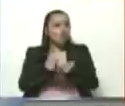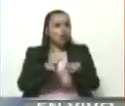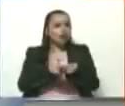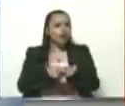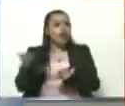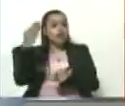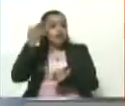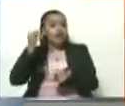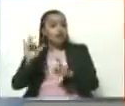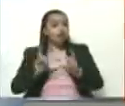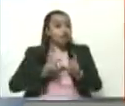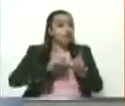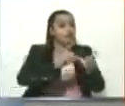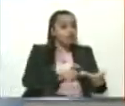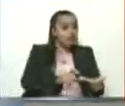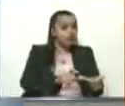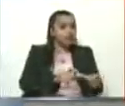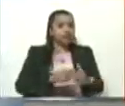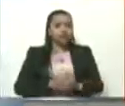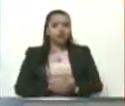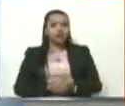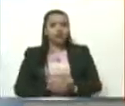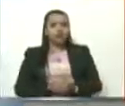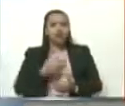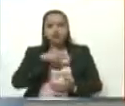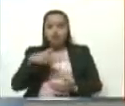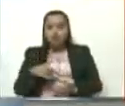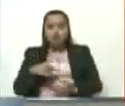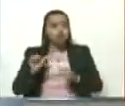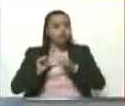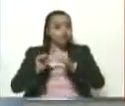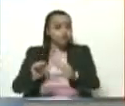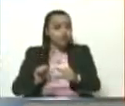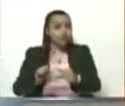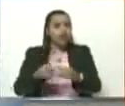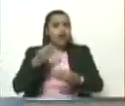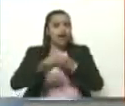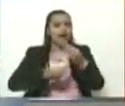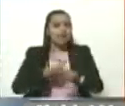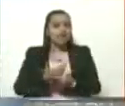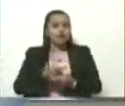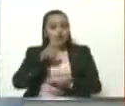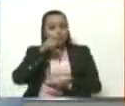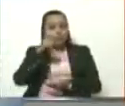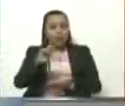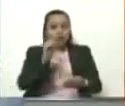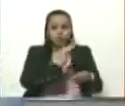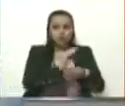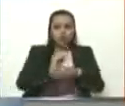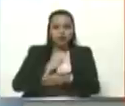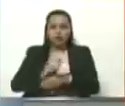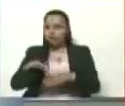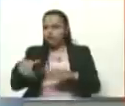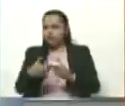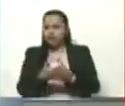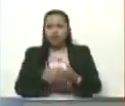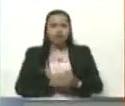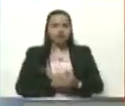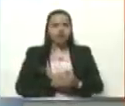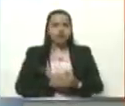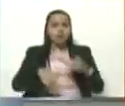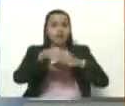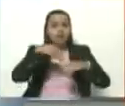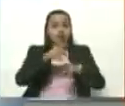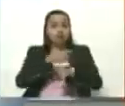de la cuarentena haciendo en sus debidos momentos las guardias respectivas todas las puertas del ministerio